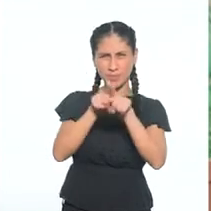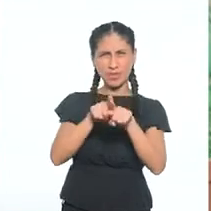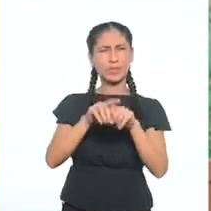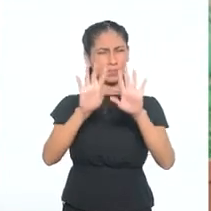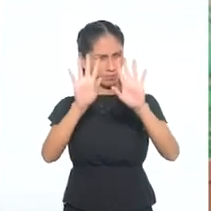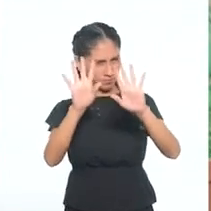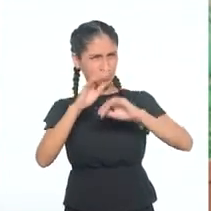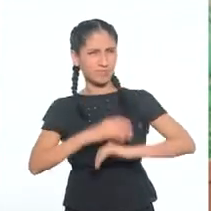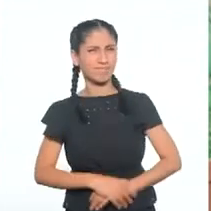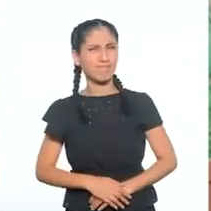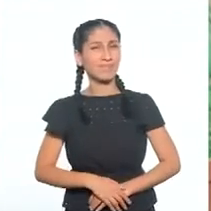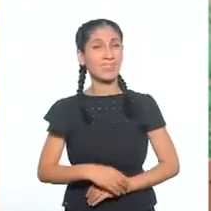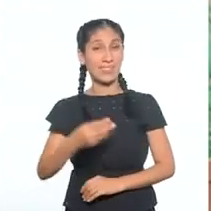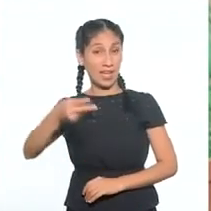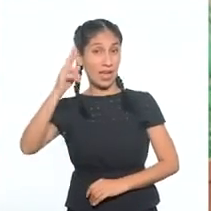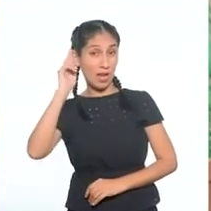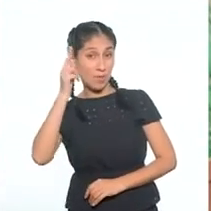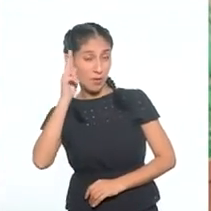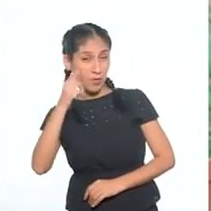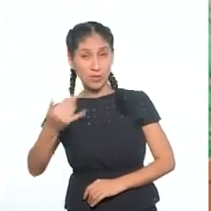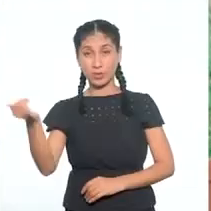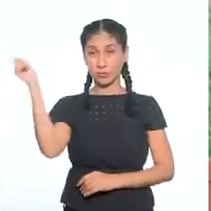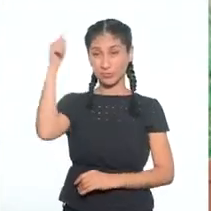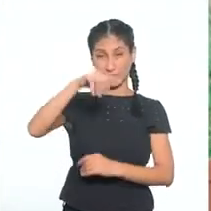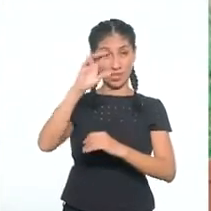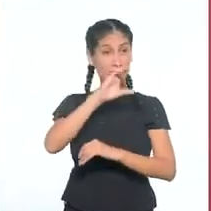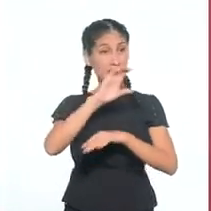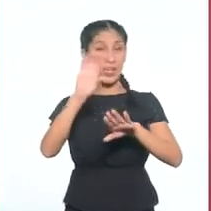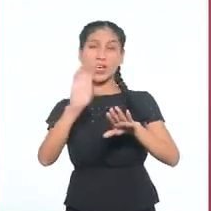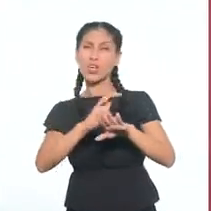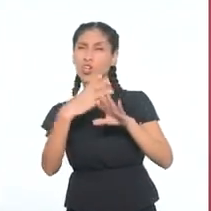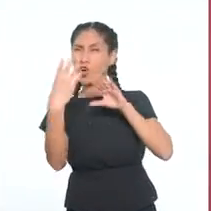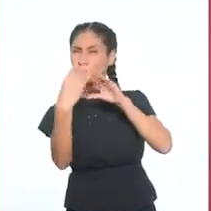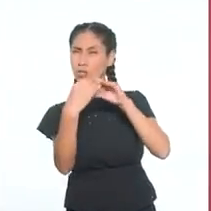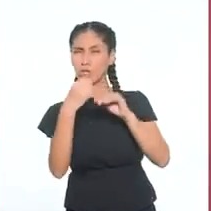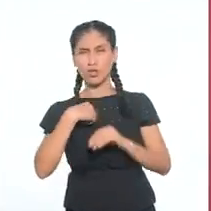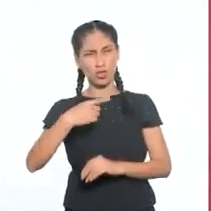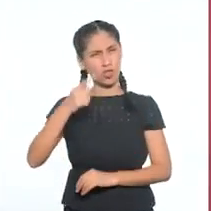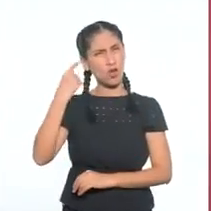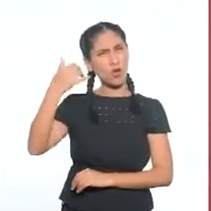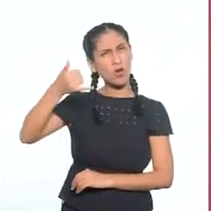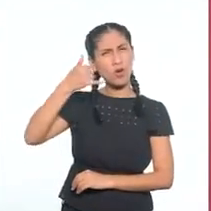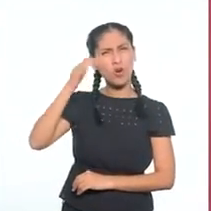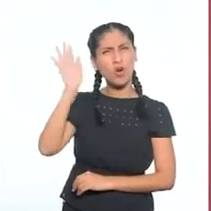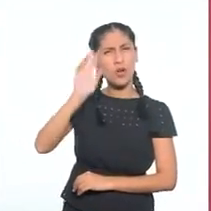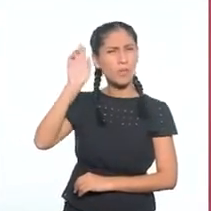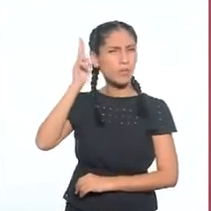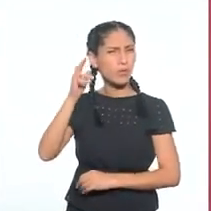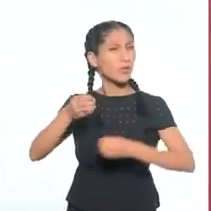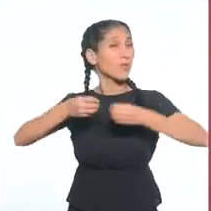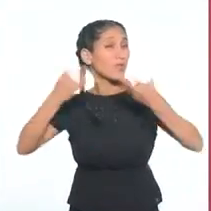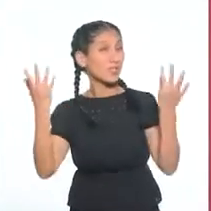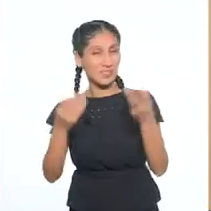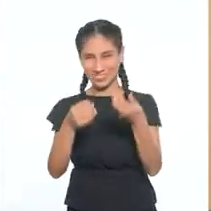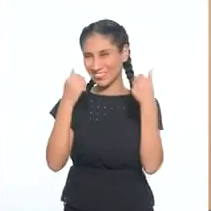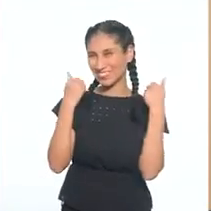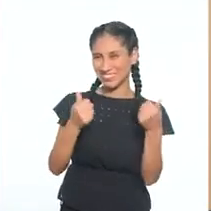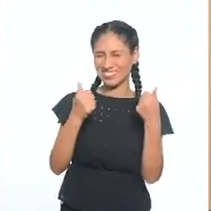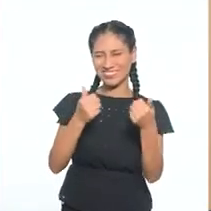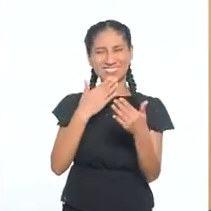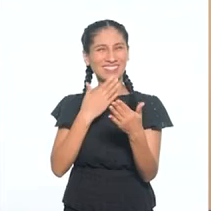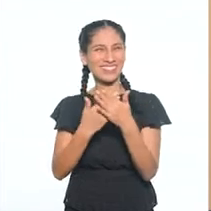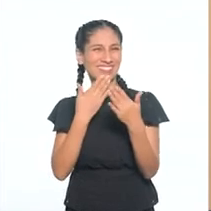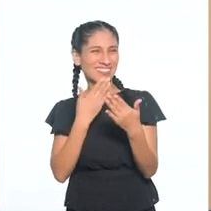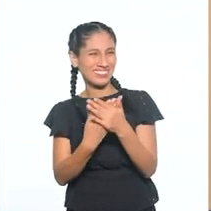no hay problema llamemos al profesor de comunicación yo me encargo hola profesor qué tal como está muy